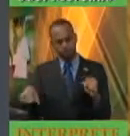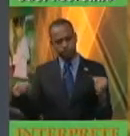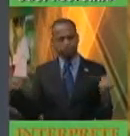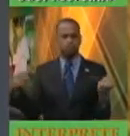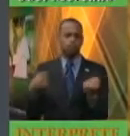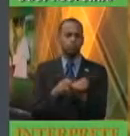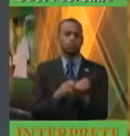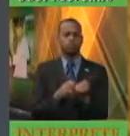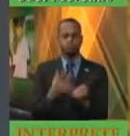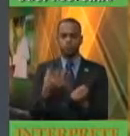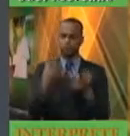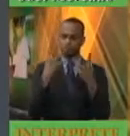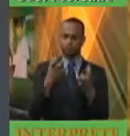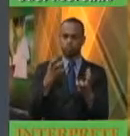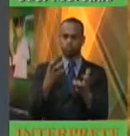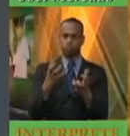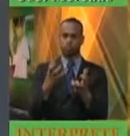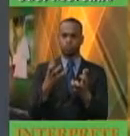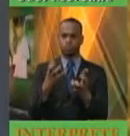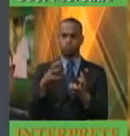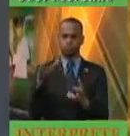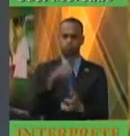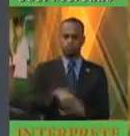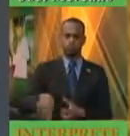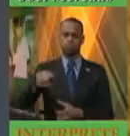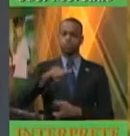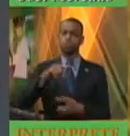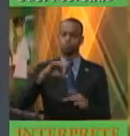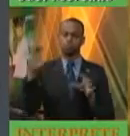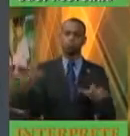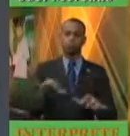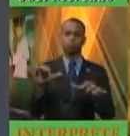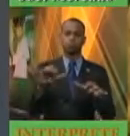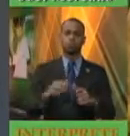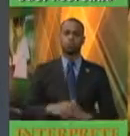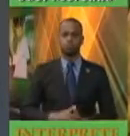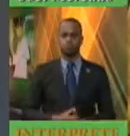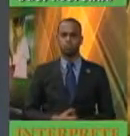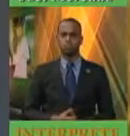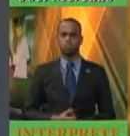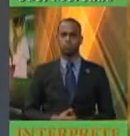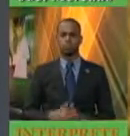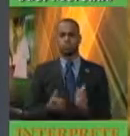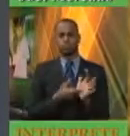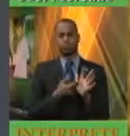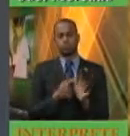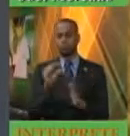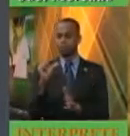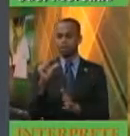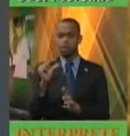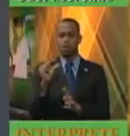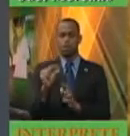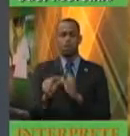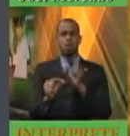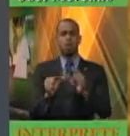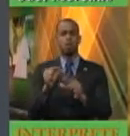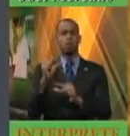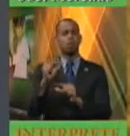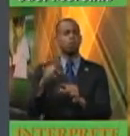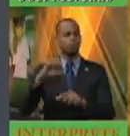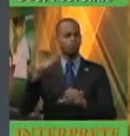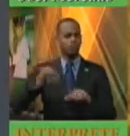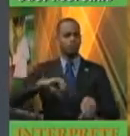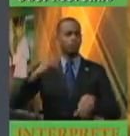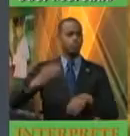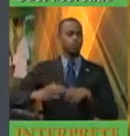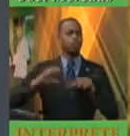esa voluntad política de hacer las cosas, porque muchas veces con pequeñas cosas se pueden lograr,